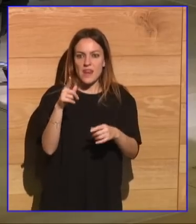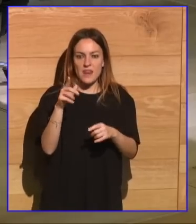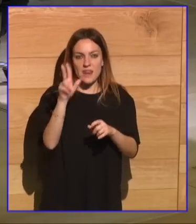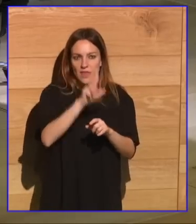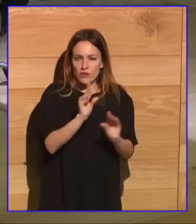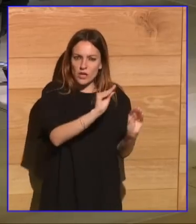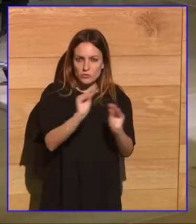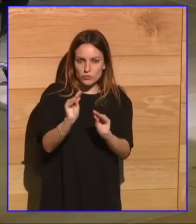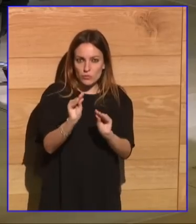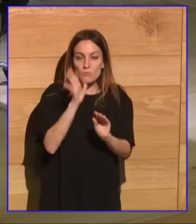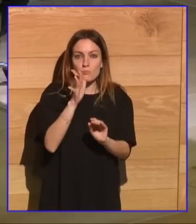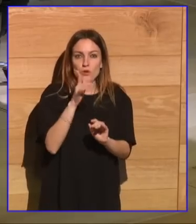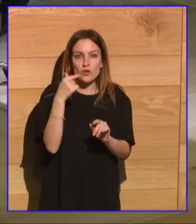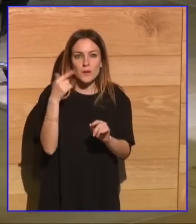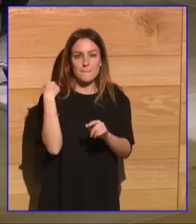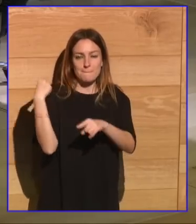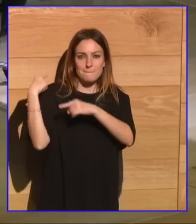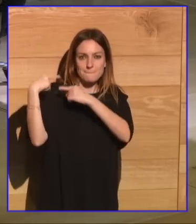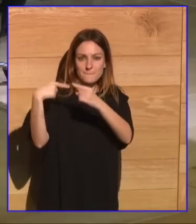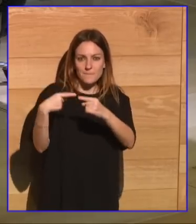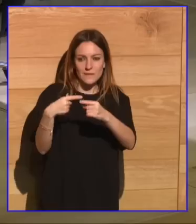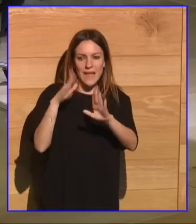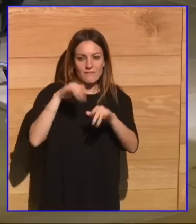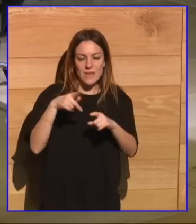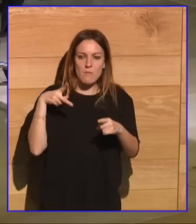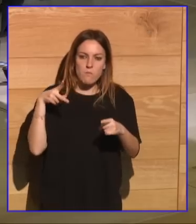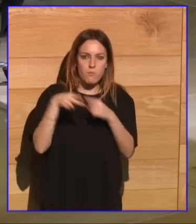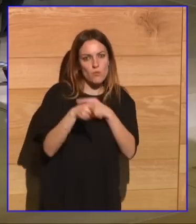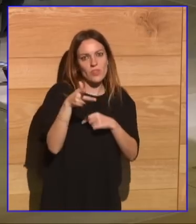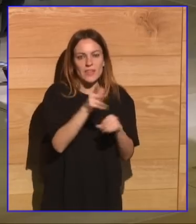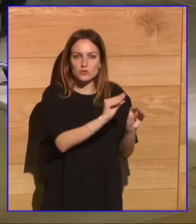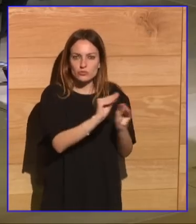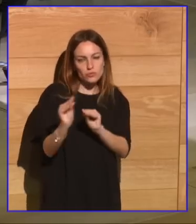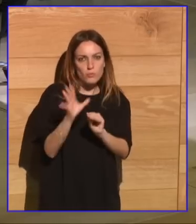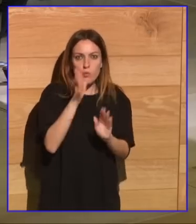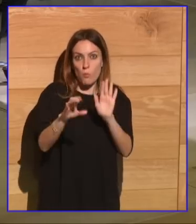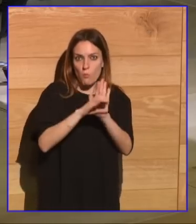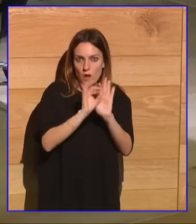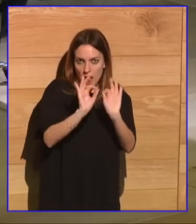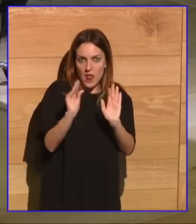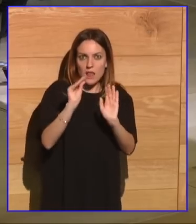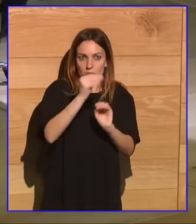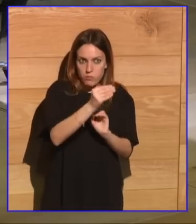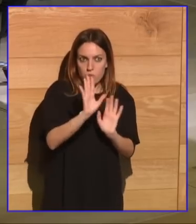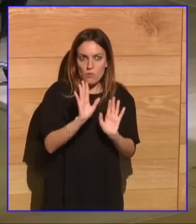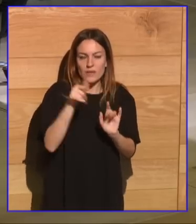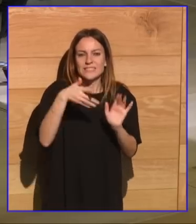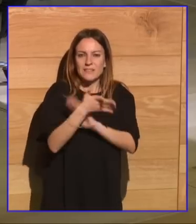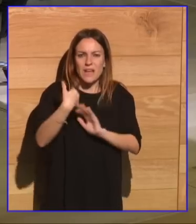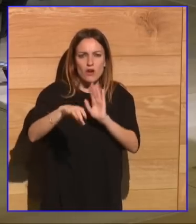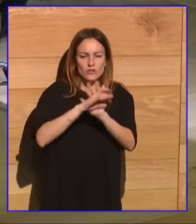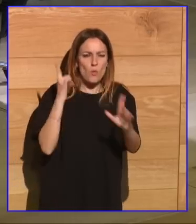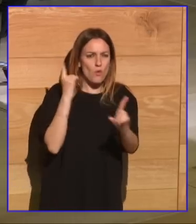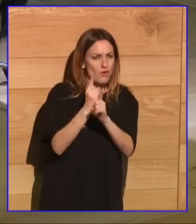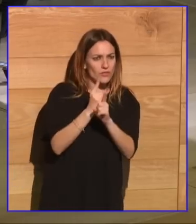o por sus orígenes, se les priva de sus derechos constitucionales y de forma